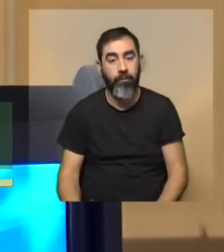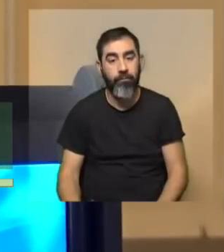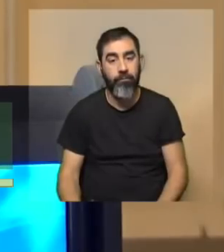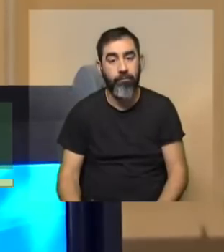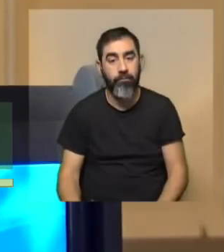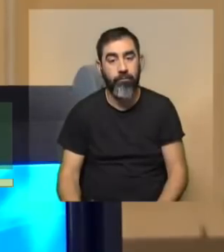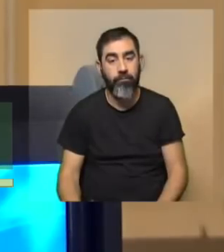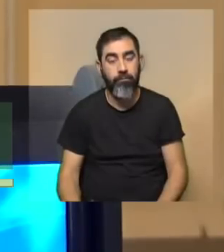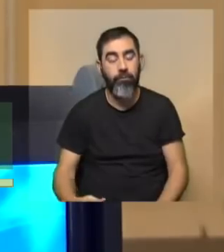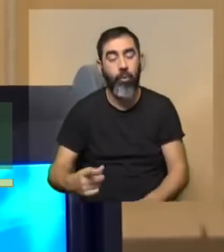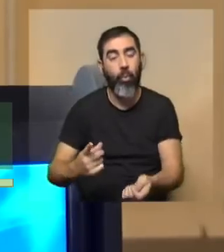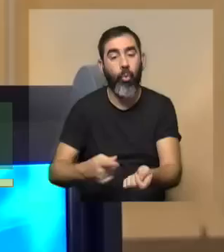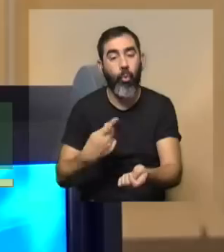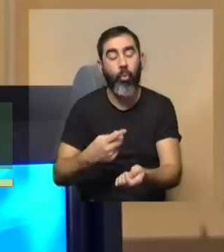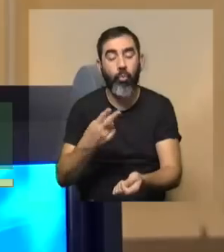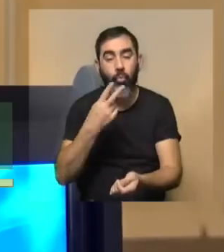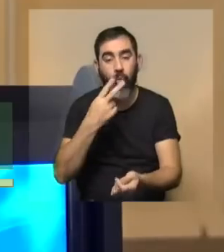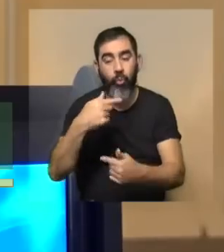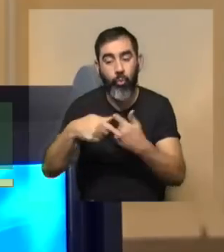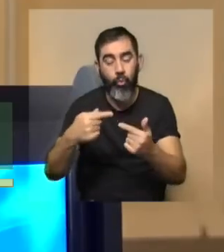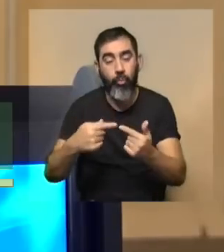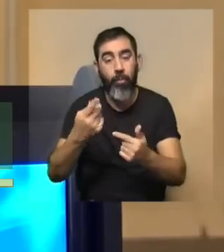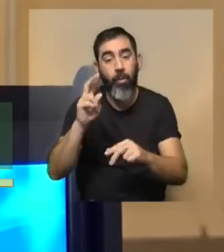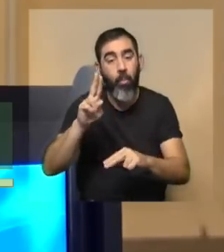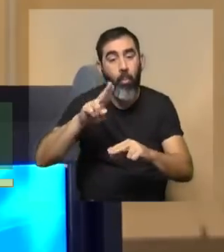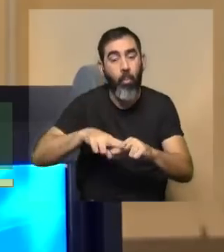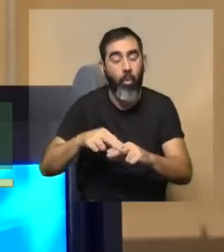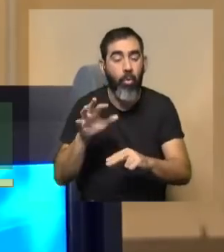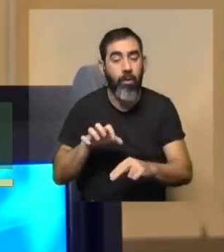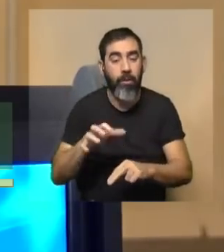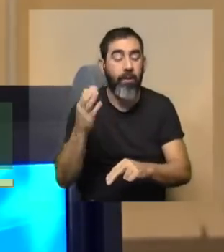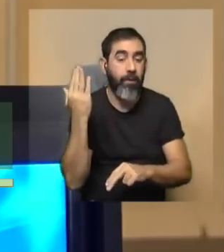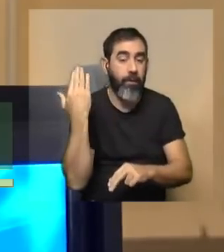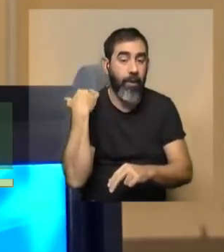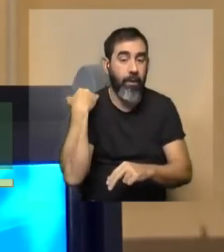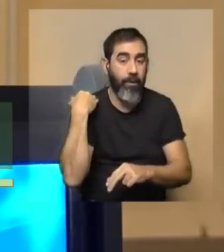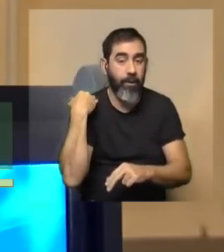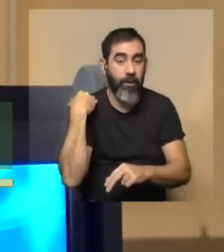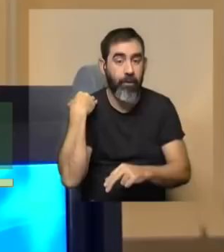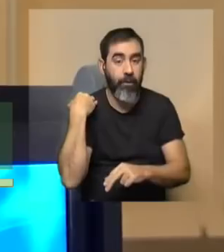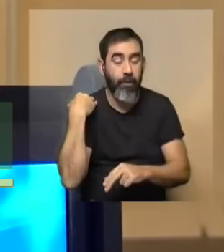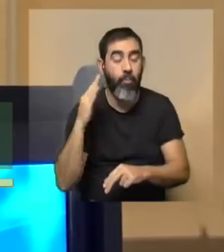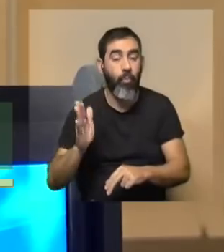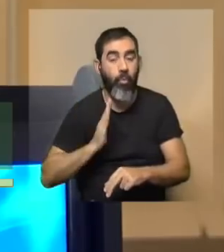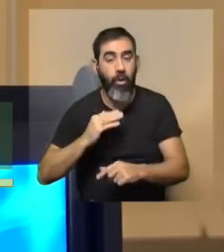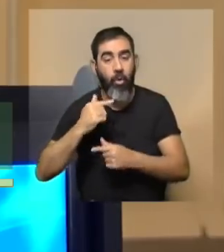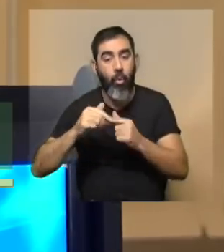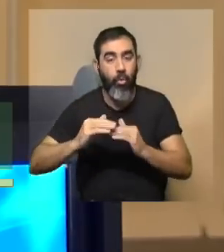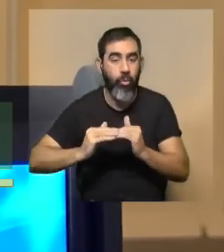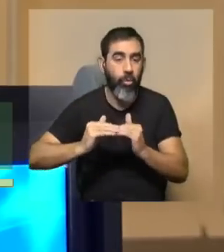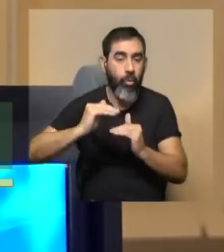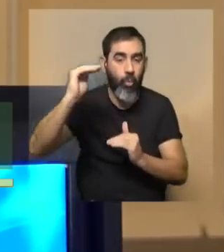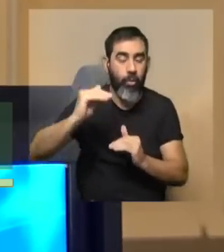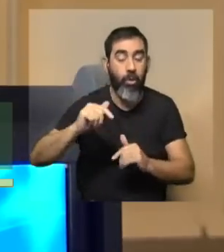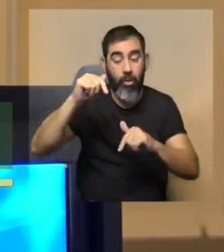el hábito está bajo pero la mortalidad por cáncer de pulmón o tabaco dependiente de la mujer siguen aumento de hecho